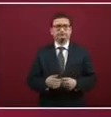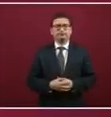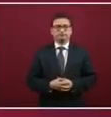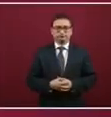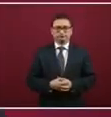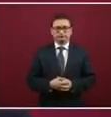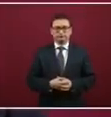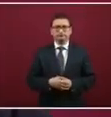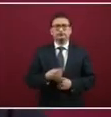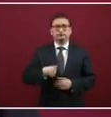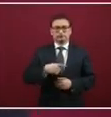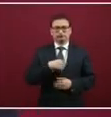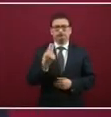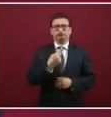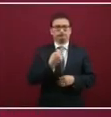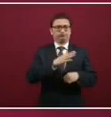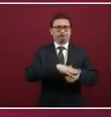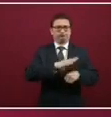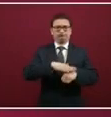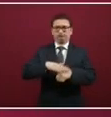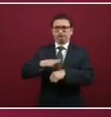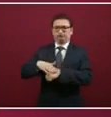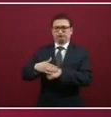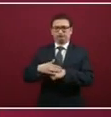Necesitamos hacer la convocatoria